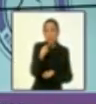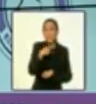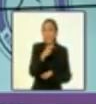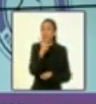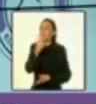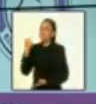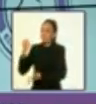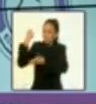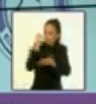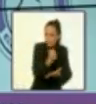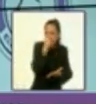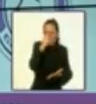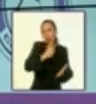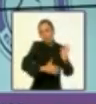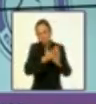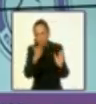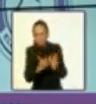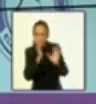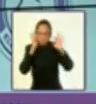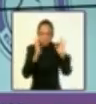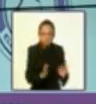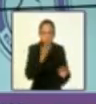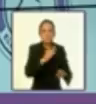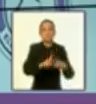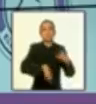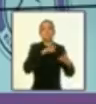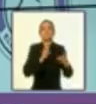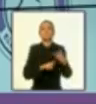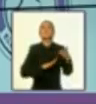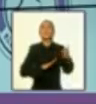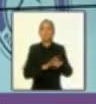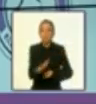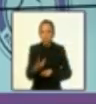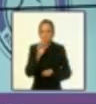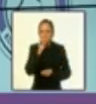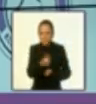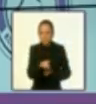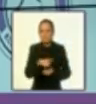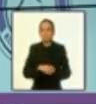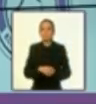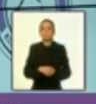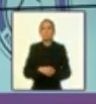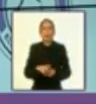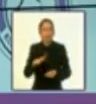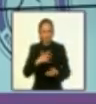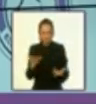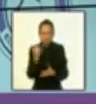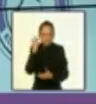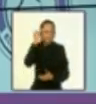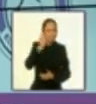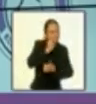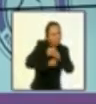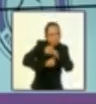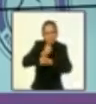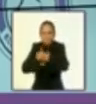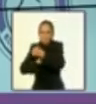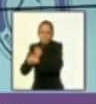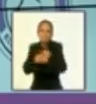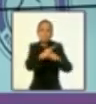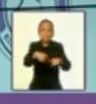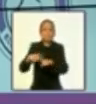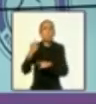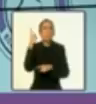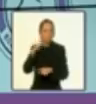la señora Purificación Carpinteiro, está el señor Marco Rascón y está la joven Mariana